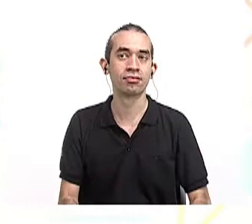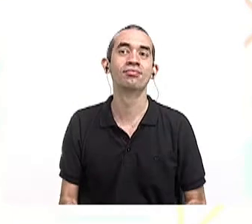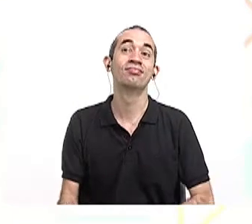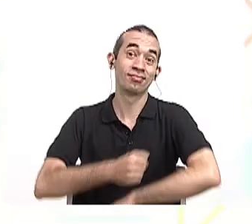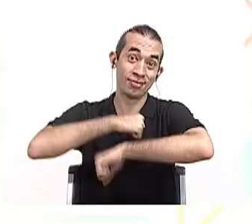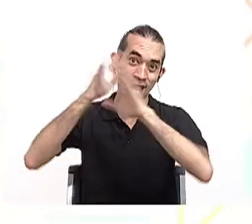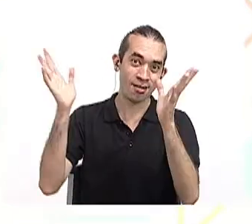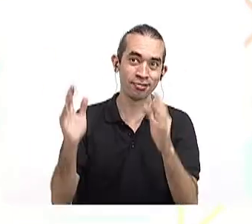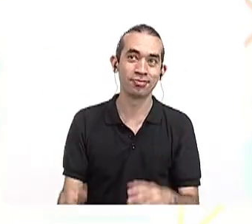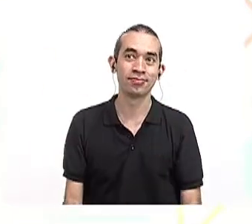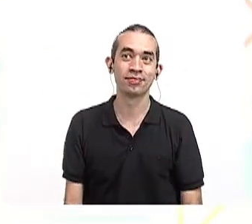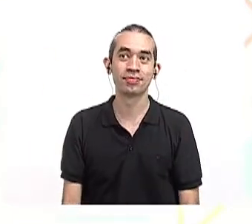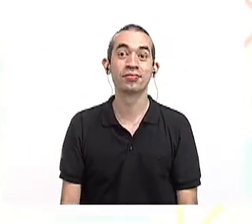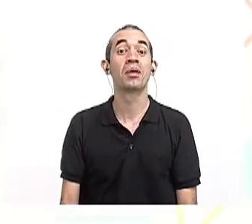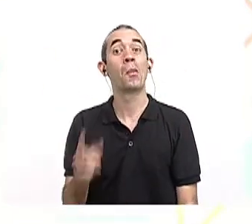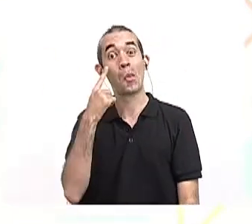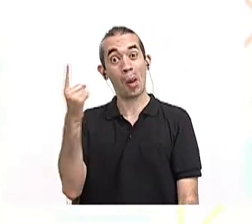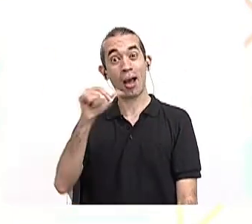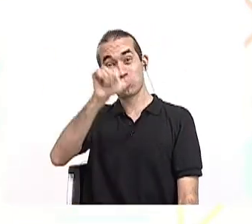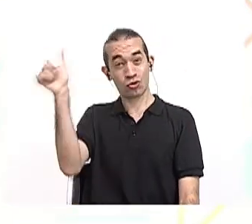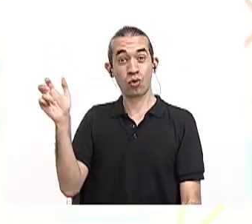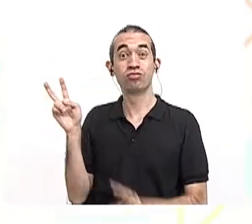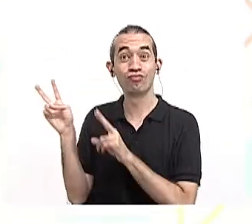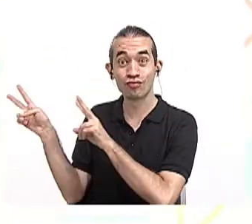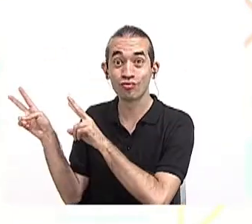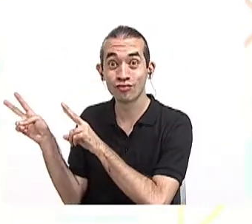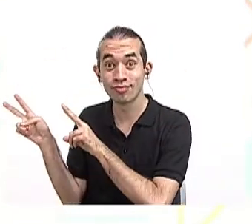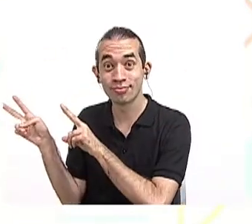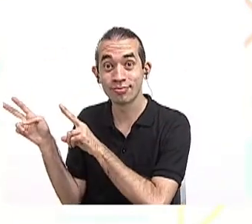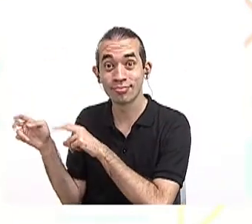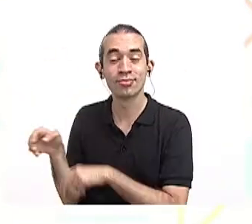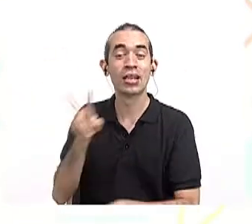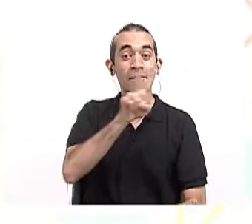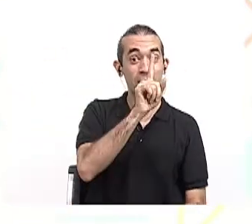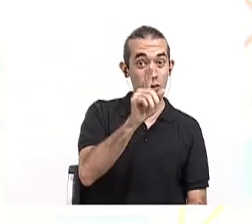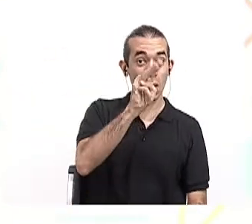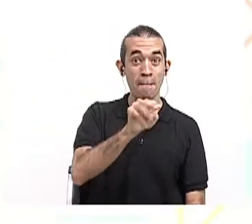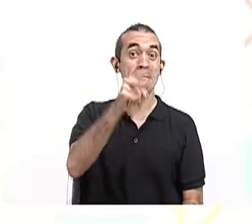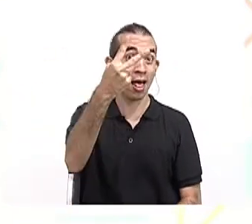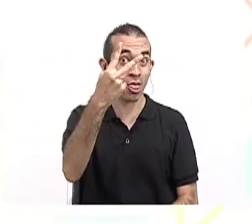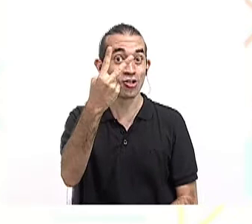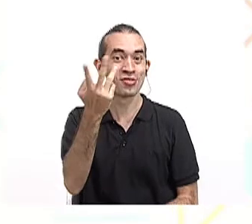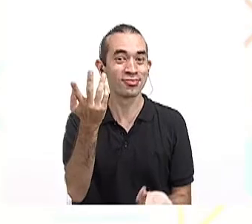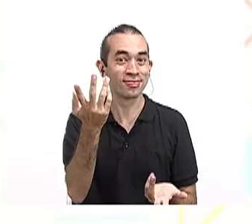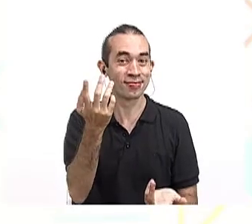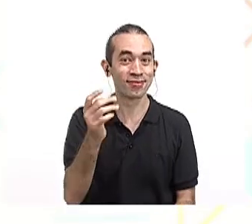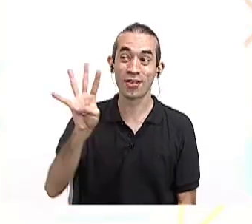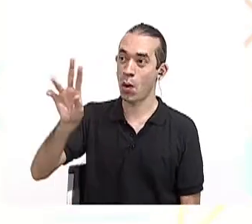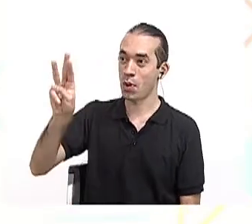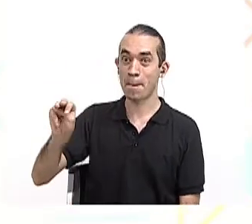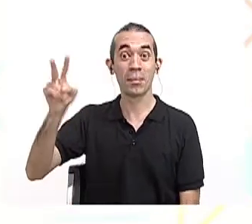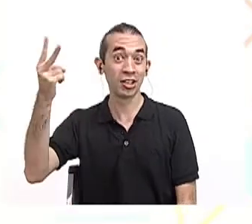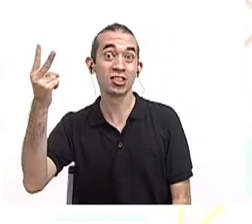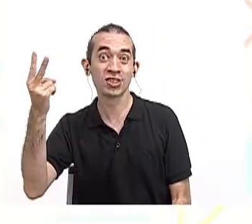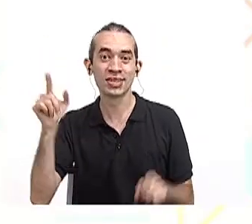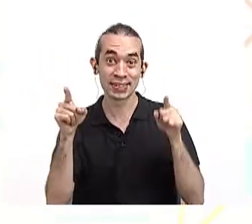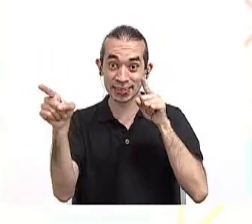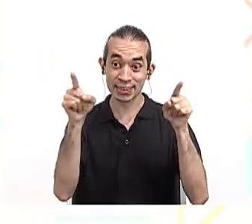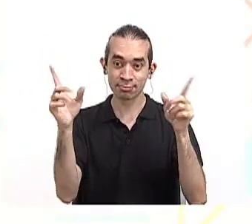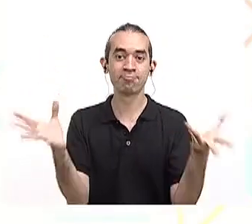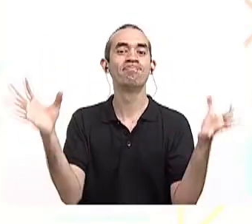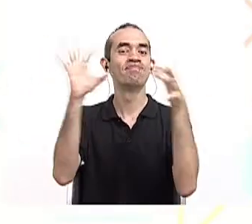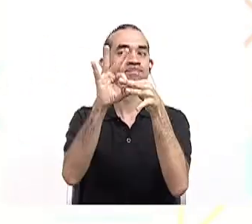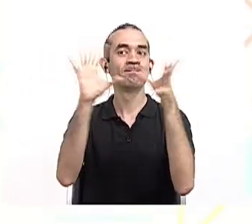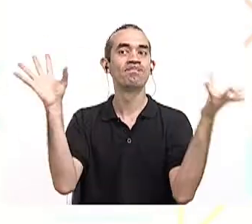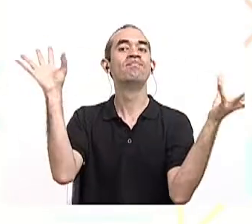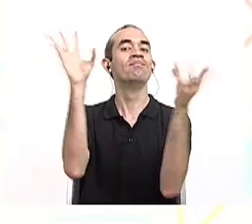Claro, vean, tenemos 21m2 que lo vamos a resolver con 4m2.